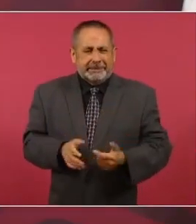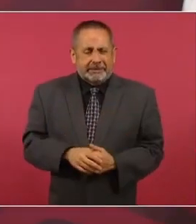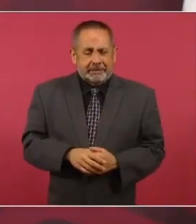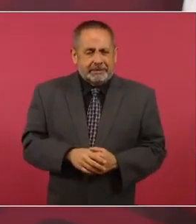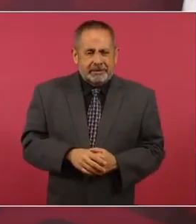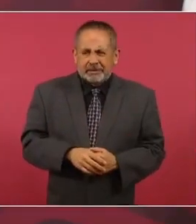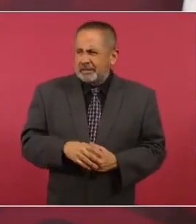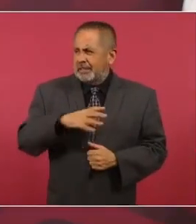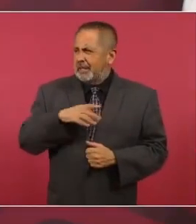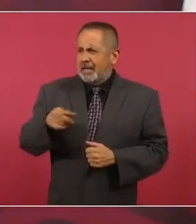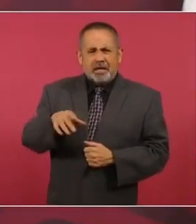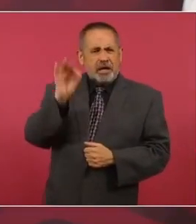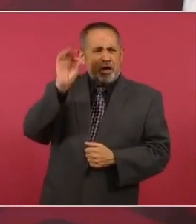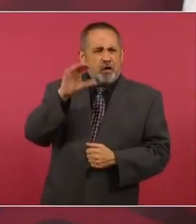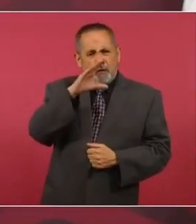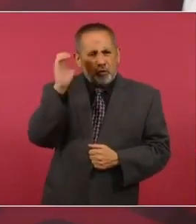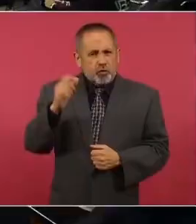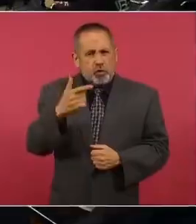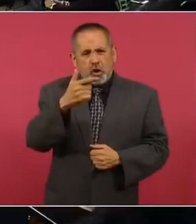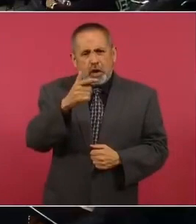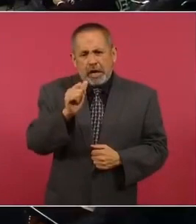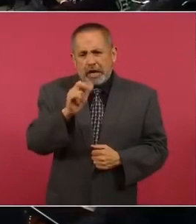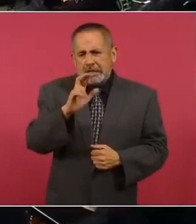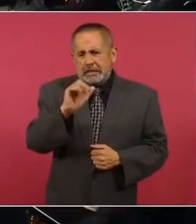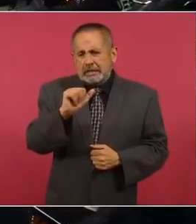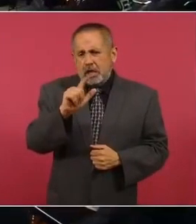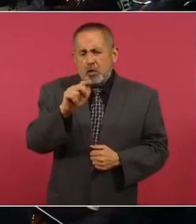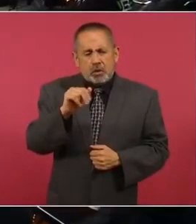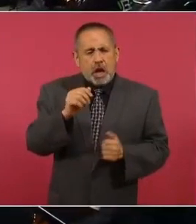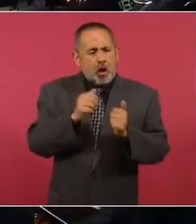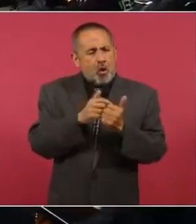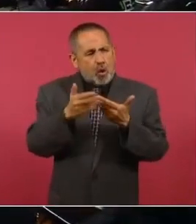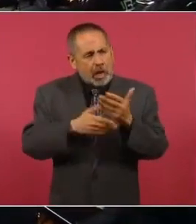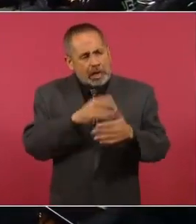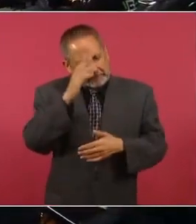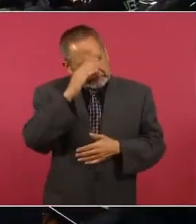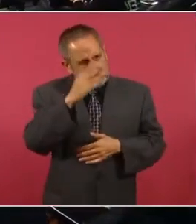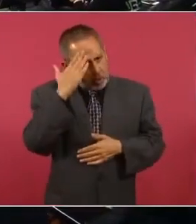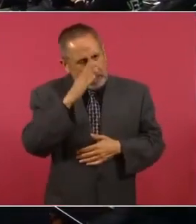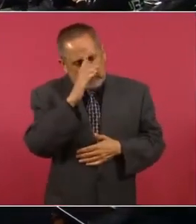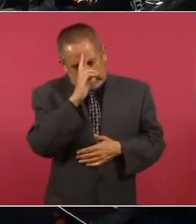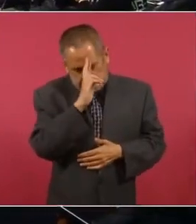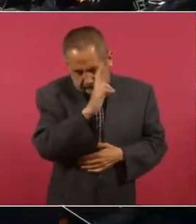Bueno, hay una foto ahí de García Luna con la señora, con todo respeto,